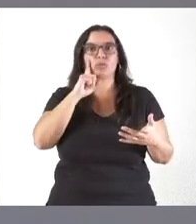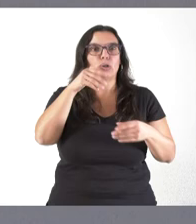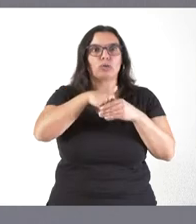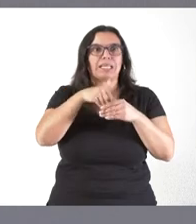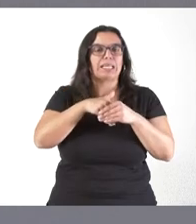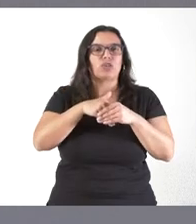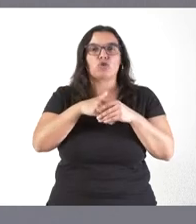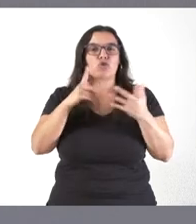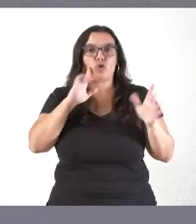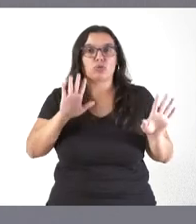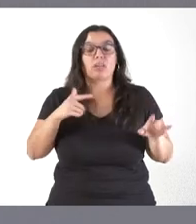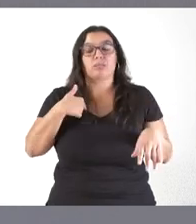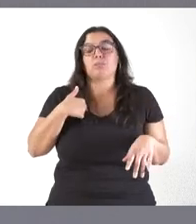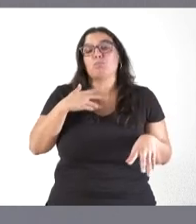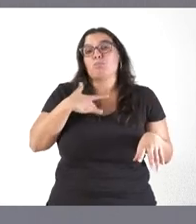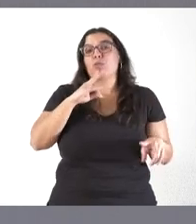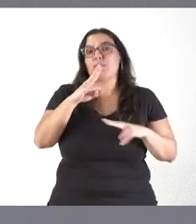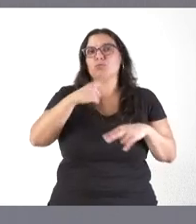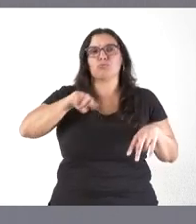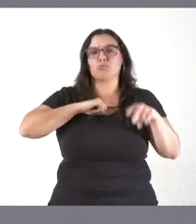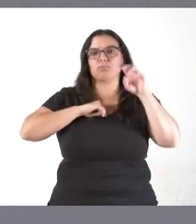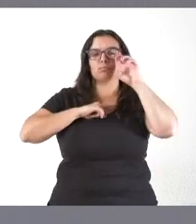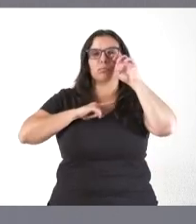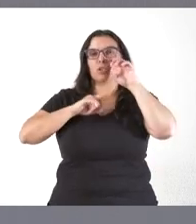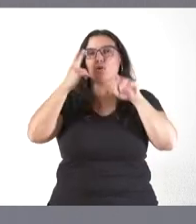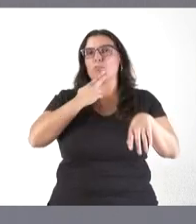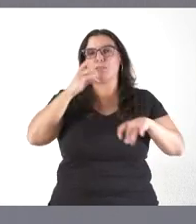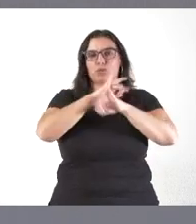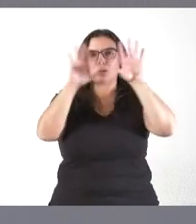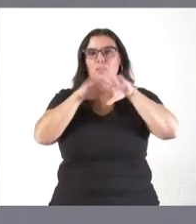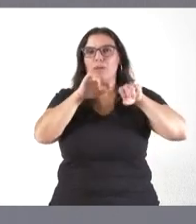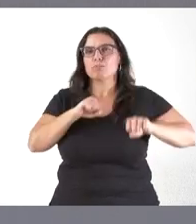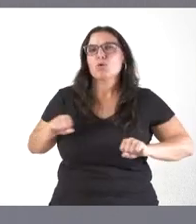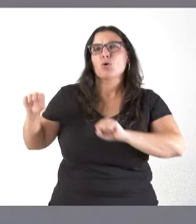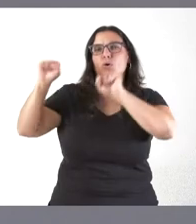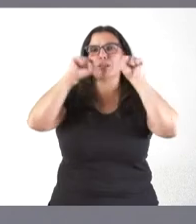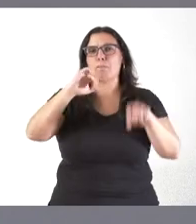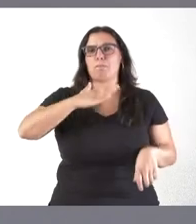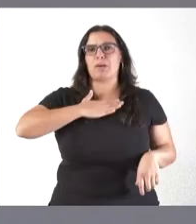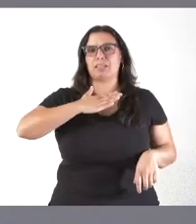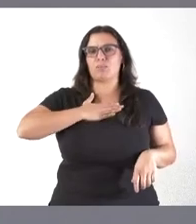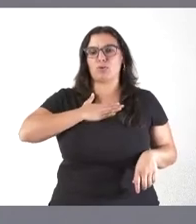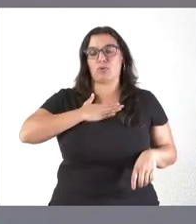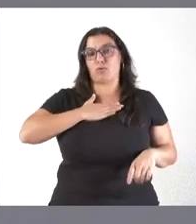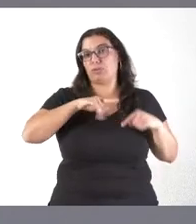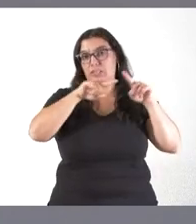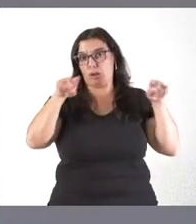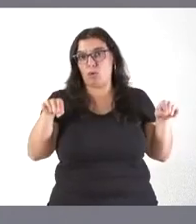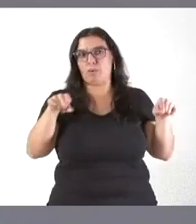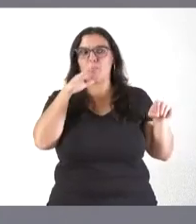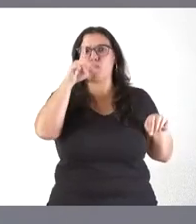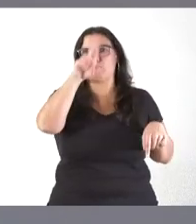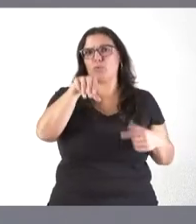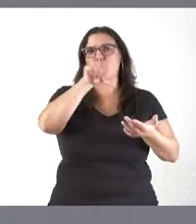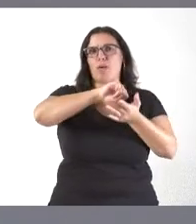ni a su forma jurídica lo que sí que le puedo decir es nuestro compromiso claro con la protección del patrimonio en Segovia como ciudad patrimonio